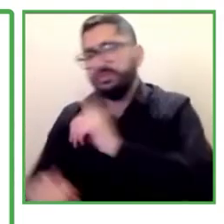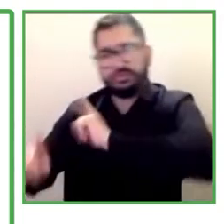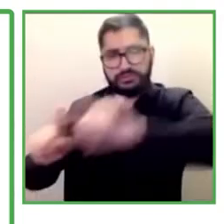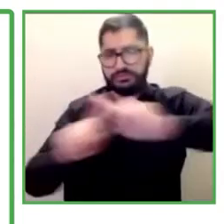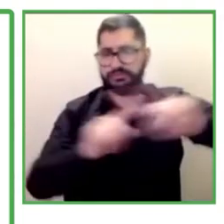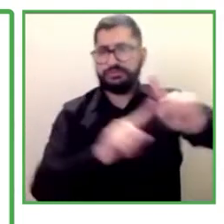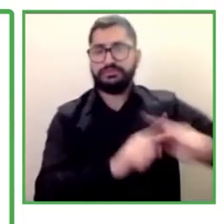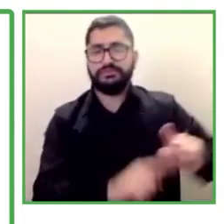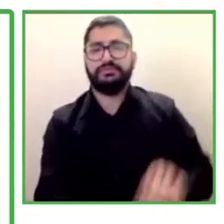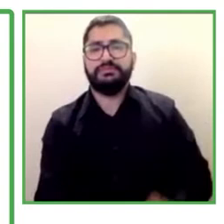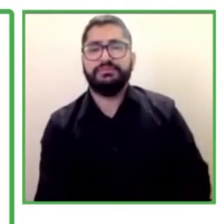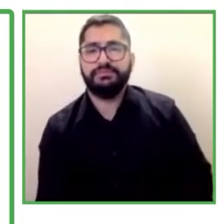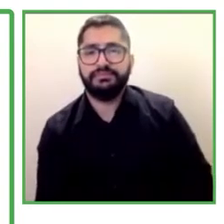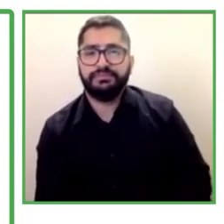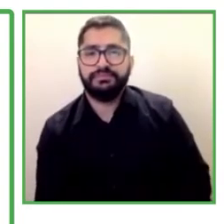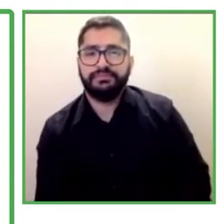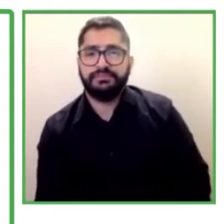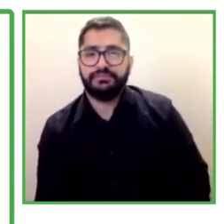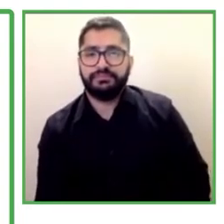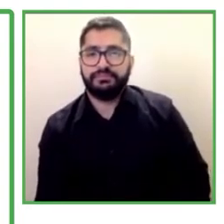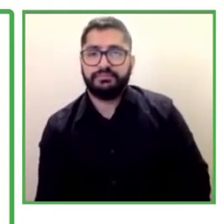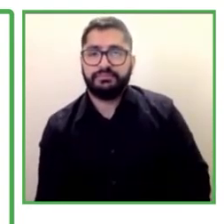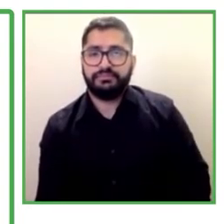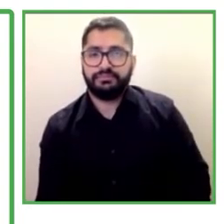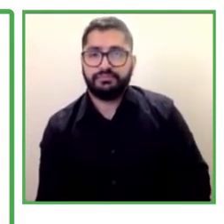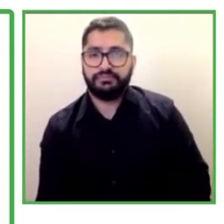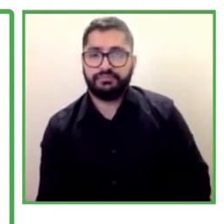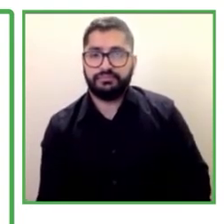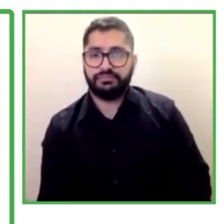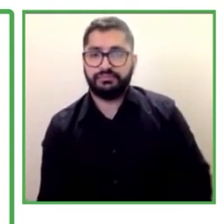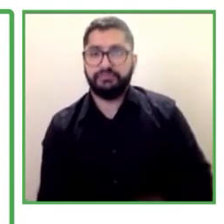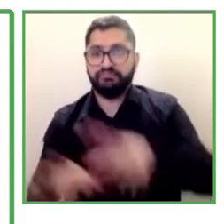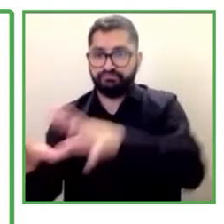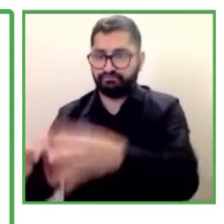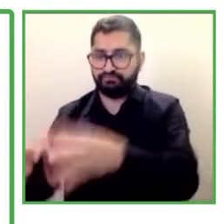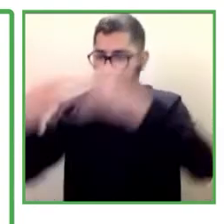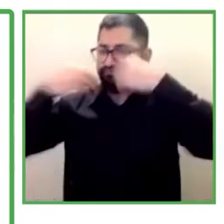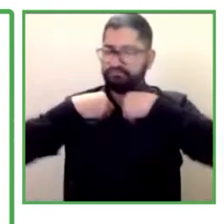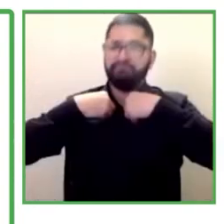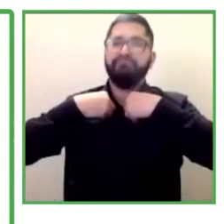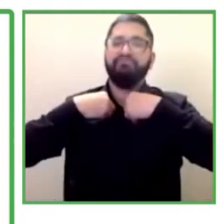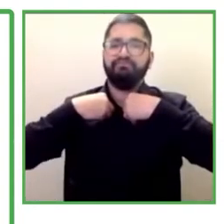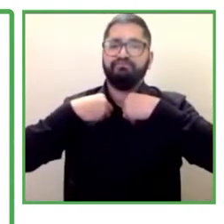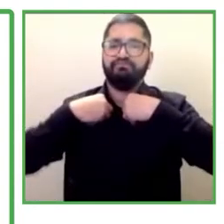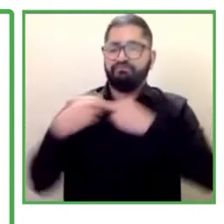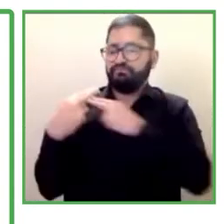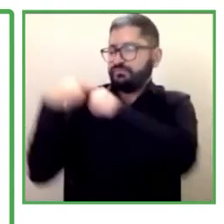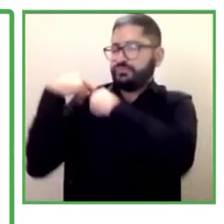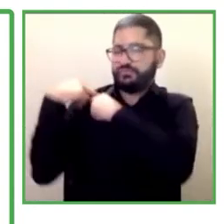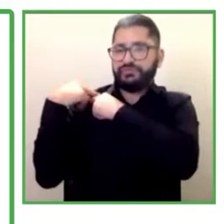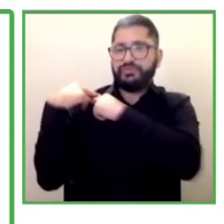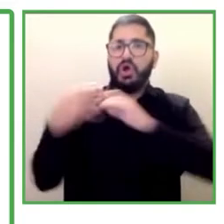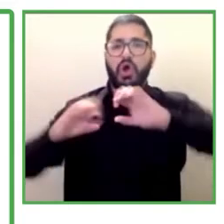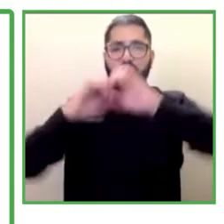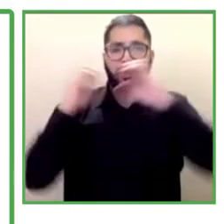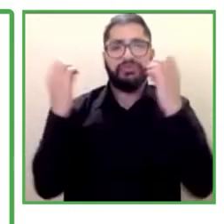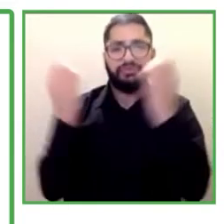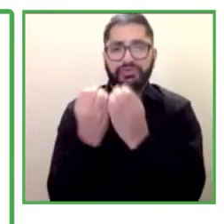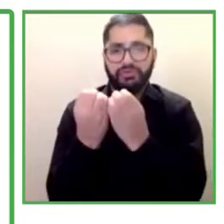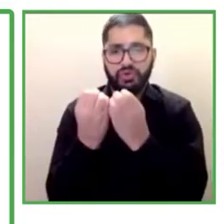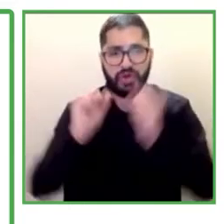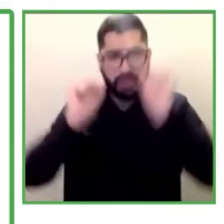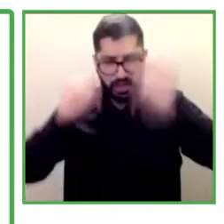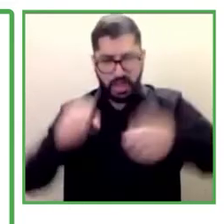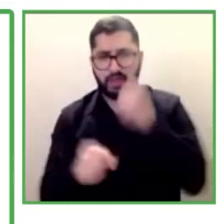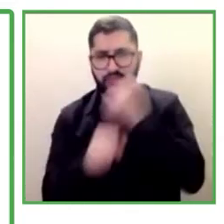las entidades públicas responsables en formación para el trabajo y la intermediación laboral. Todo esto ha hecho que en